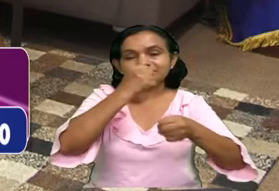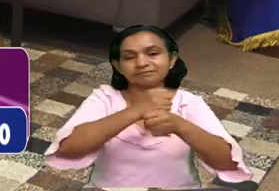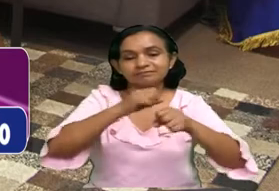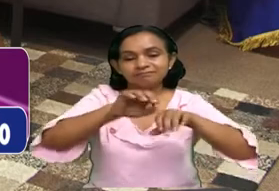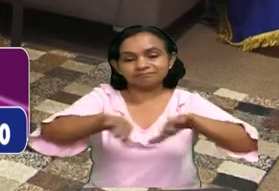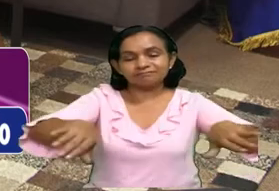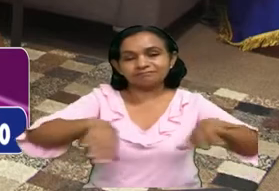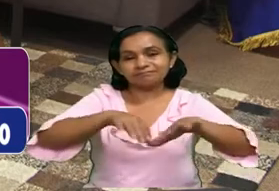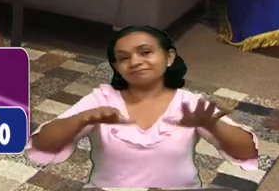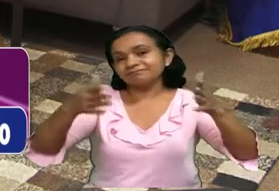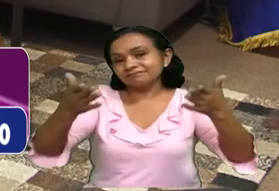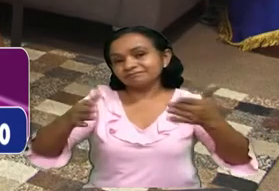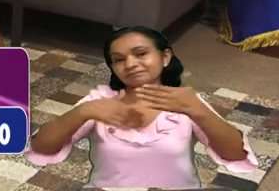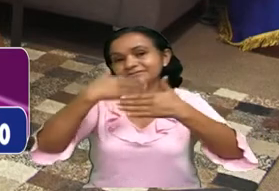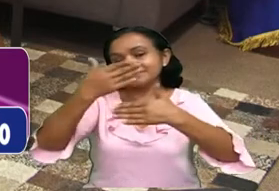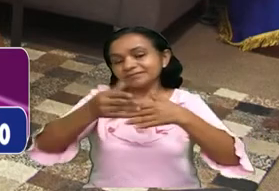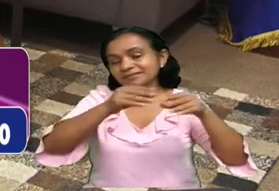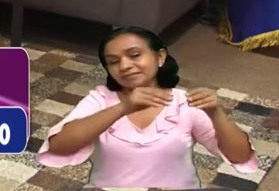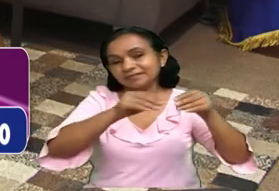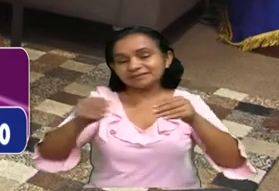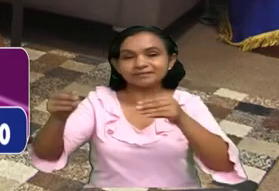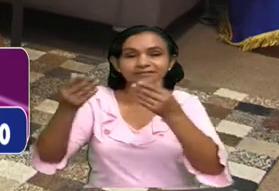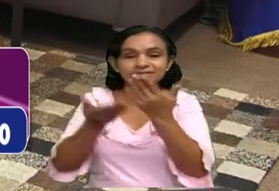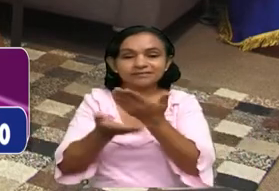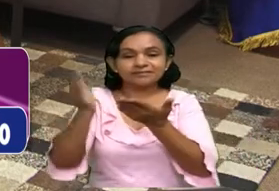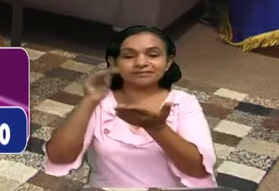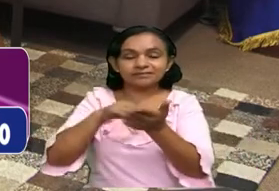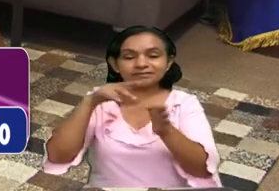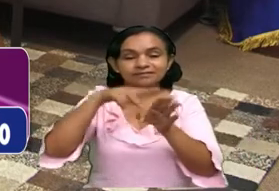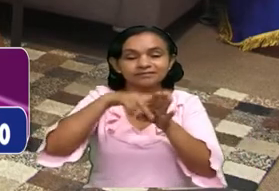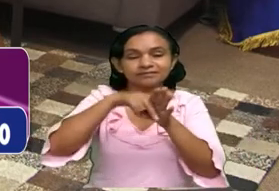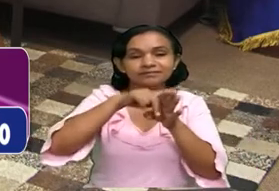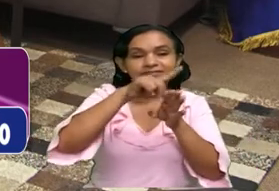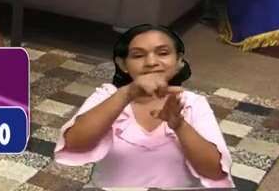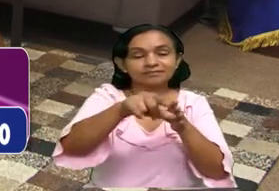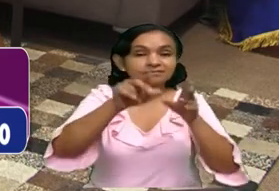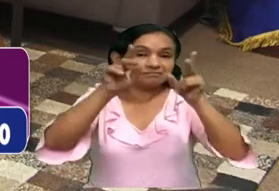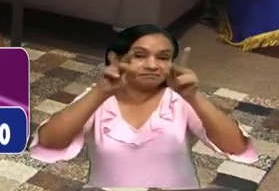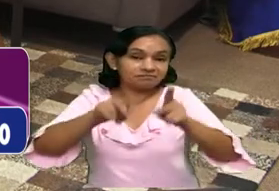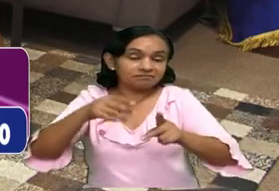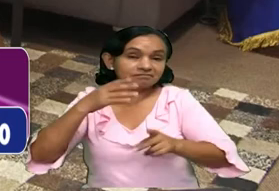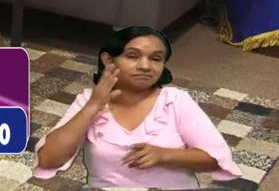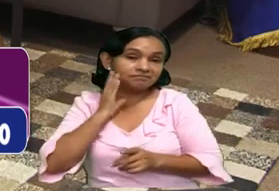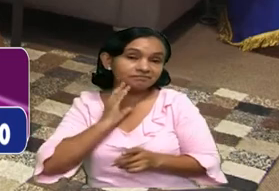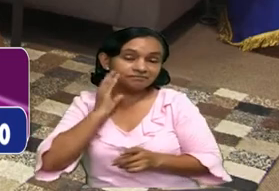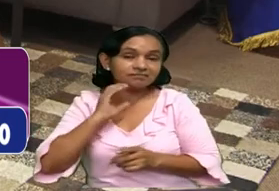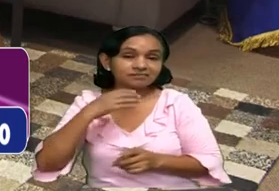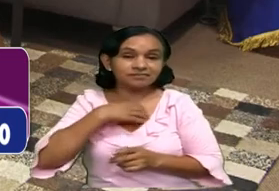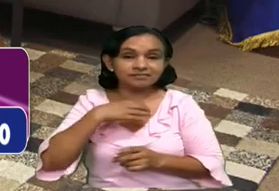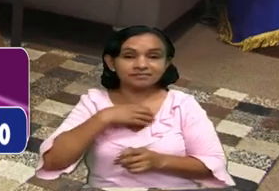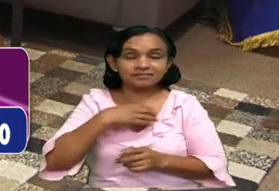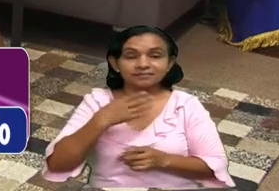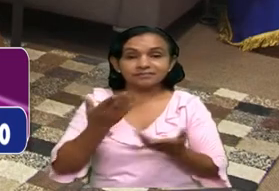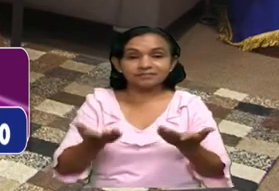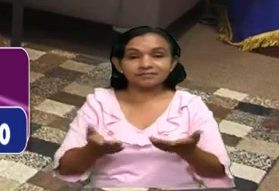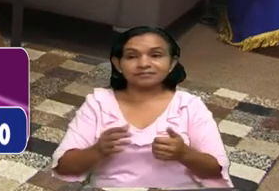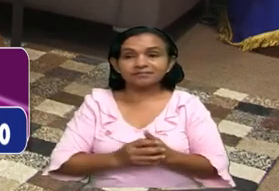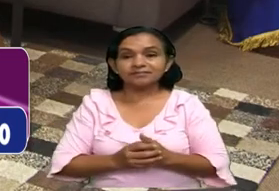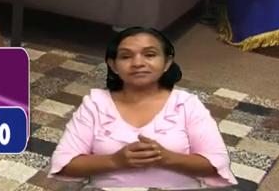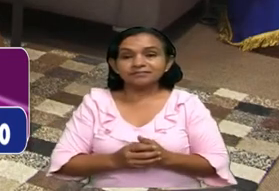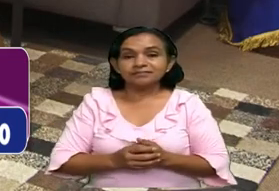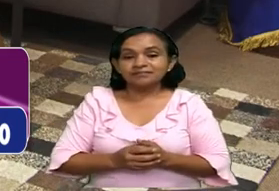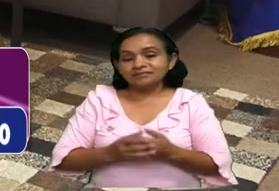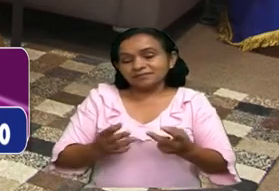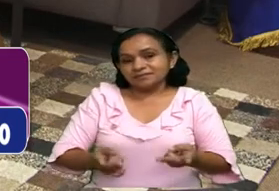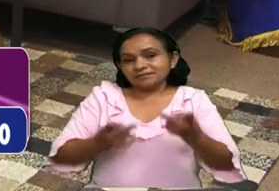es. Después de todo, siempre es volver a la finca. Así bueno, es. Para los que tienen esa experiencia, ¿verdad? Y sí, sí. Ese estilo